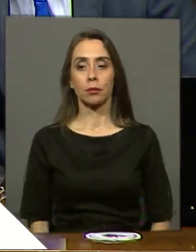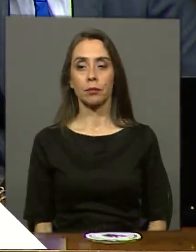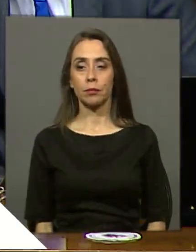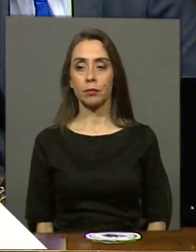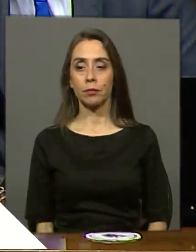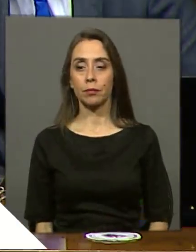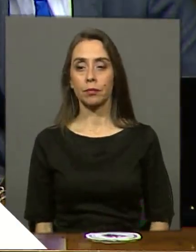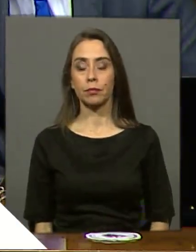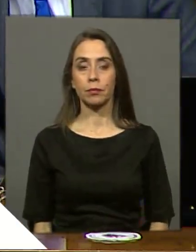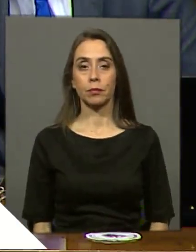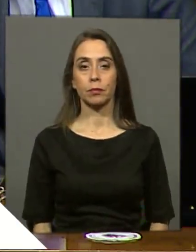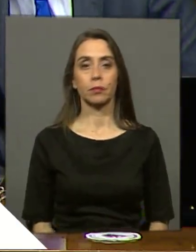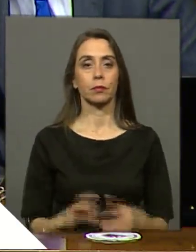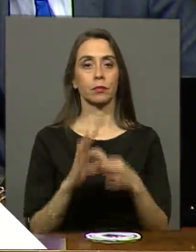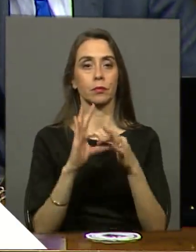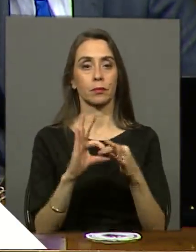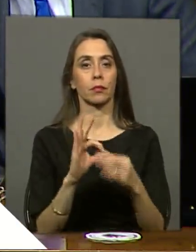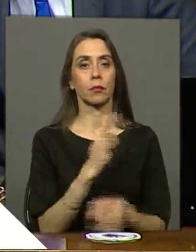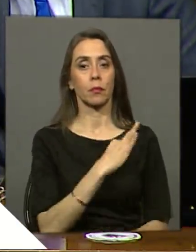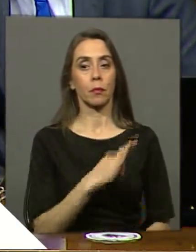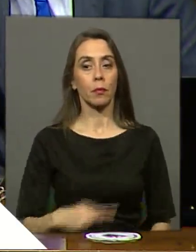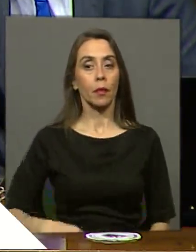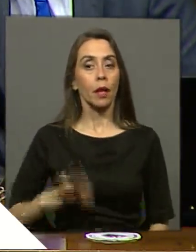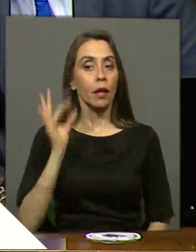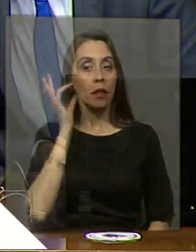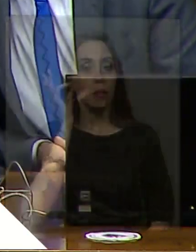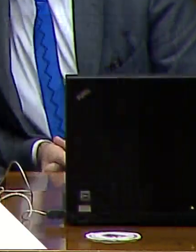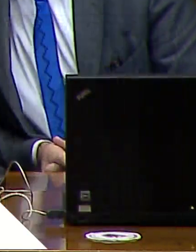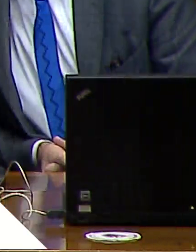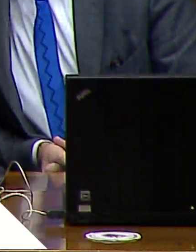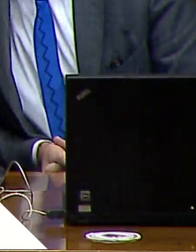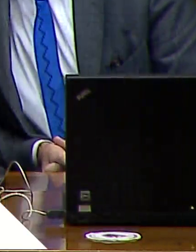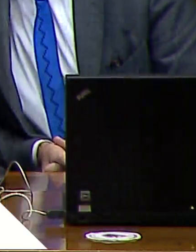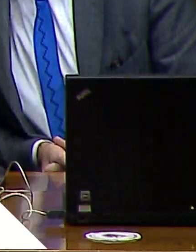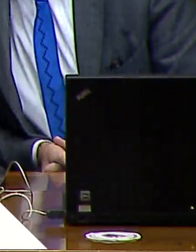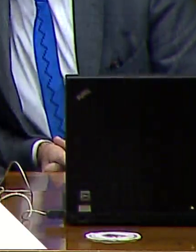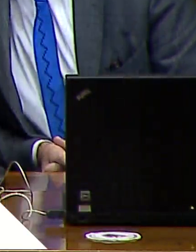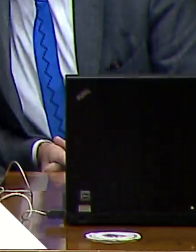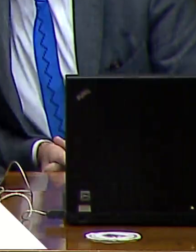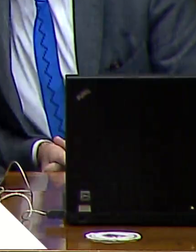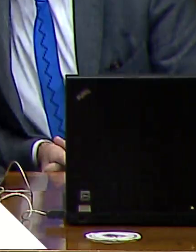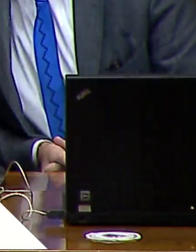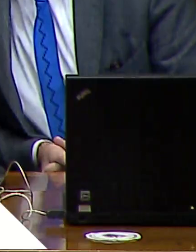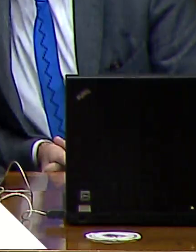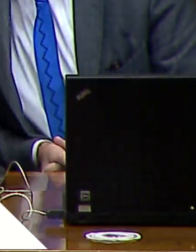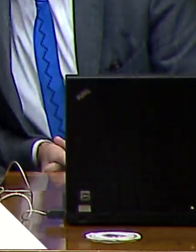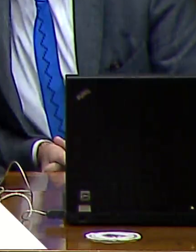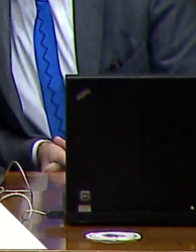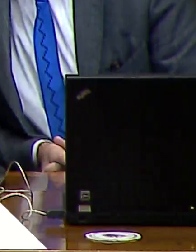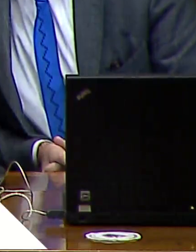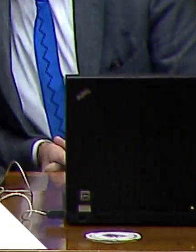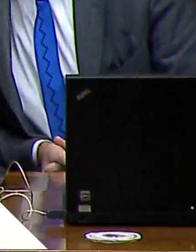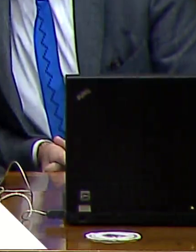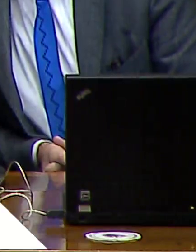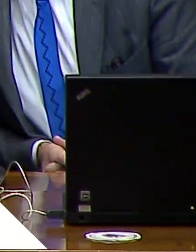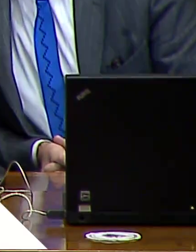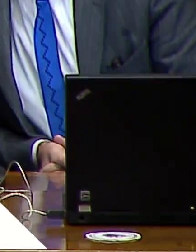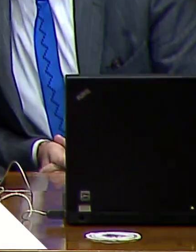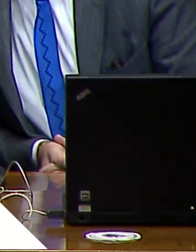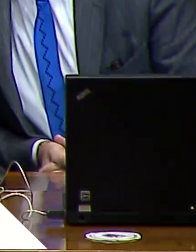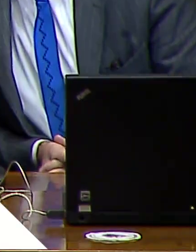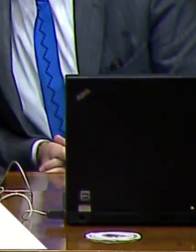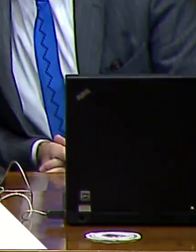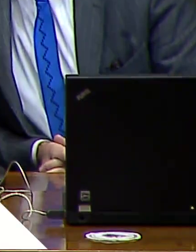gracias diputada quisiera saludar una delegación del centro de adulto mayor grupo